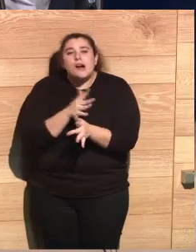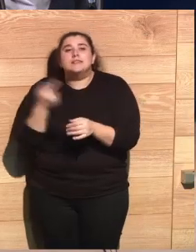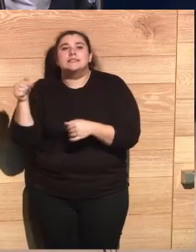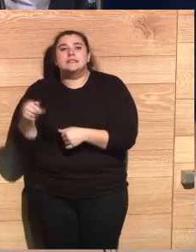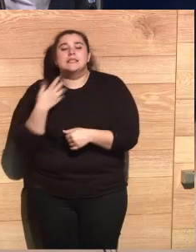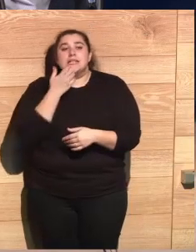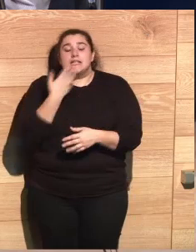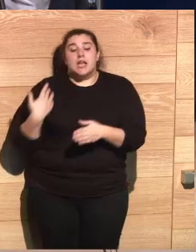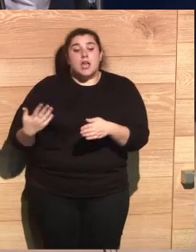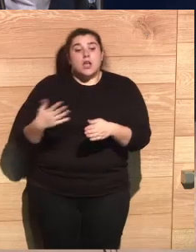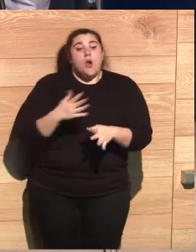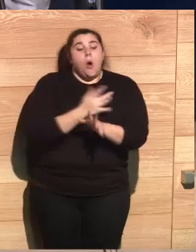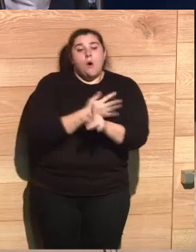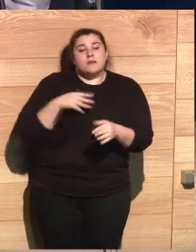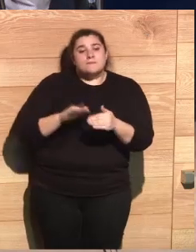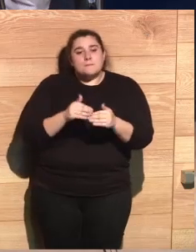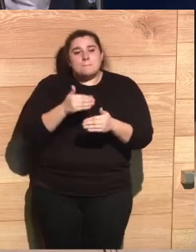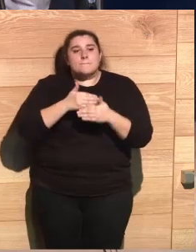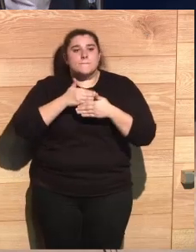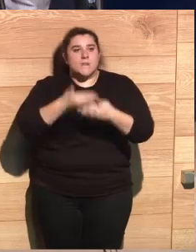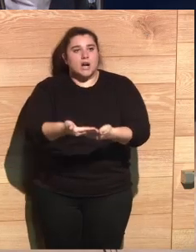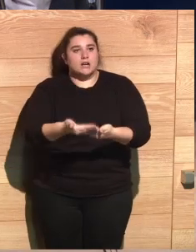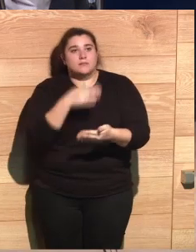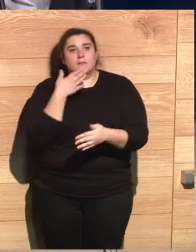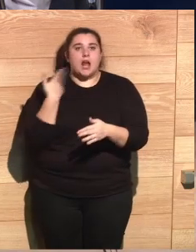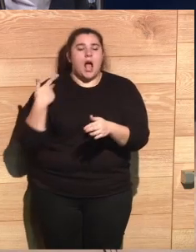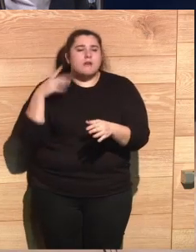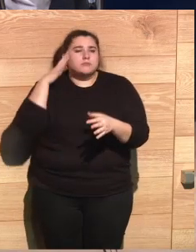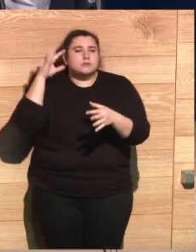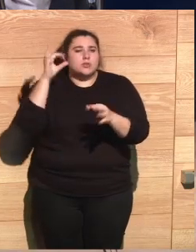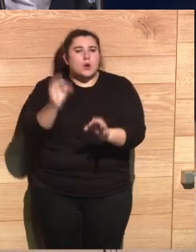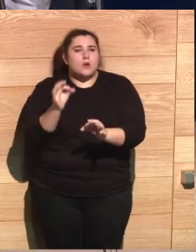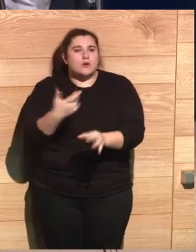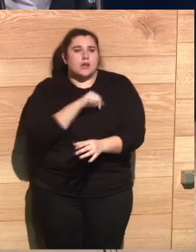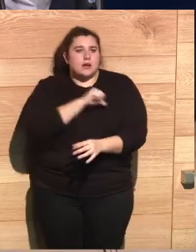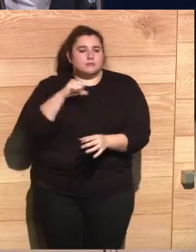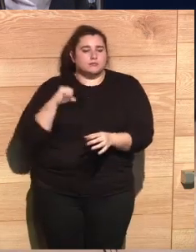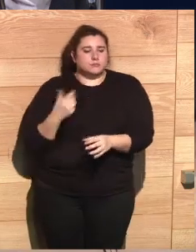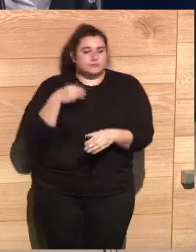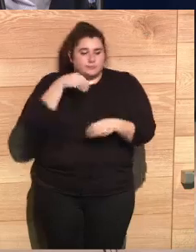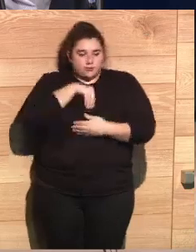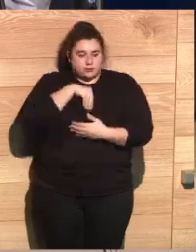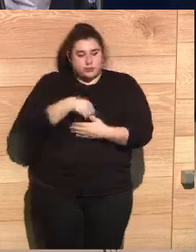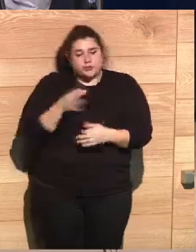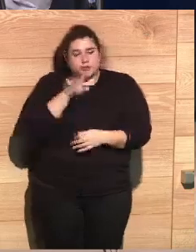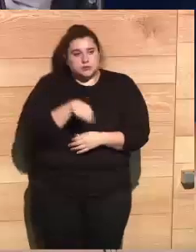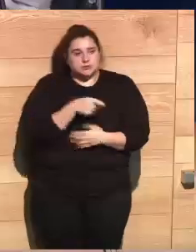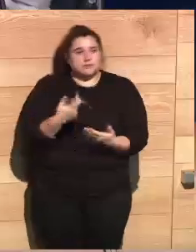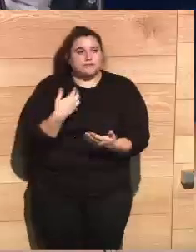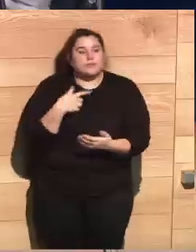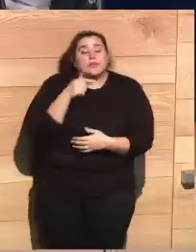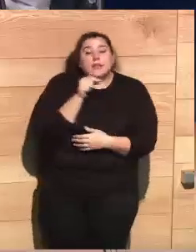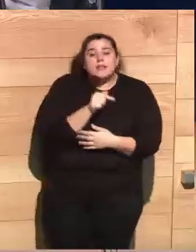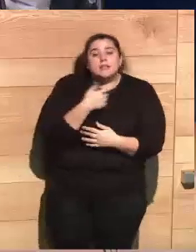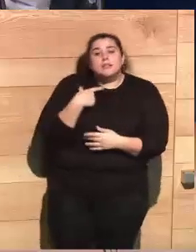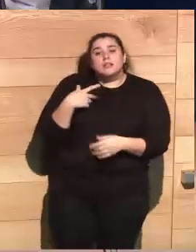una barrera que existía para entrar en las lógicas y nuestras relaciones interpersonales. Claro, esto es lo de la gamificación. Pero esto es